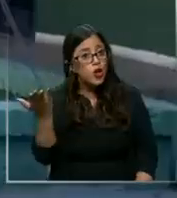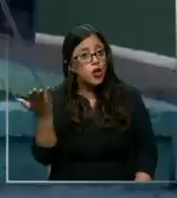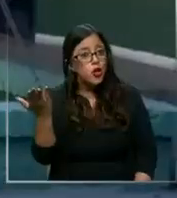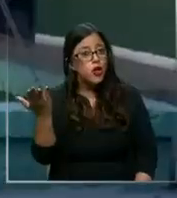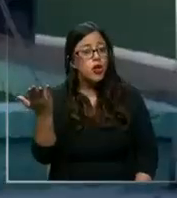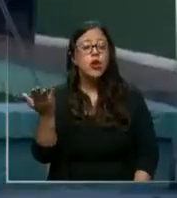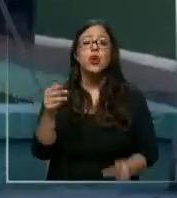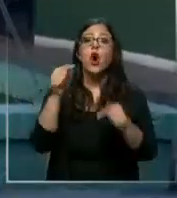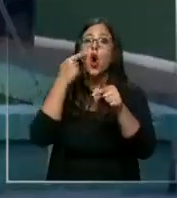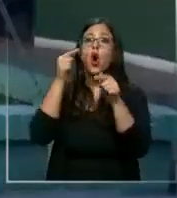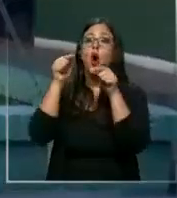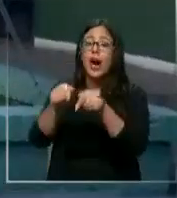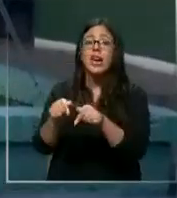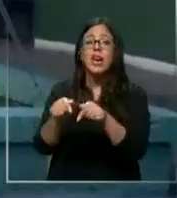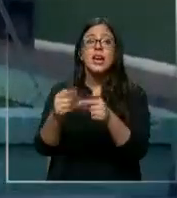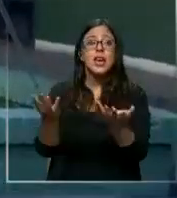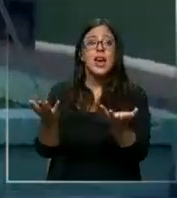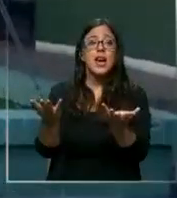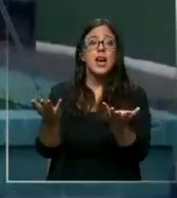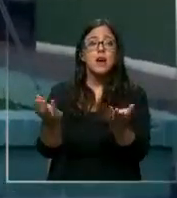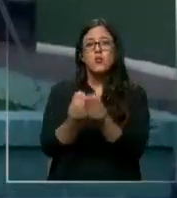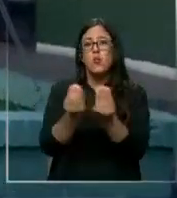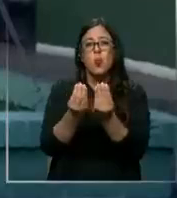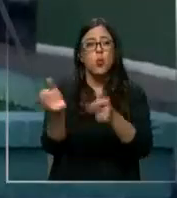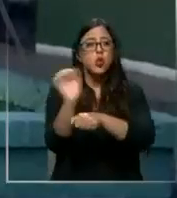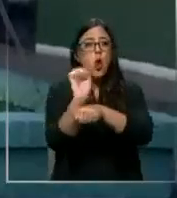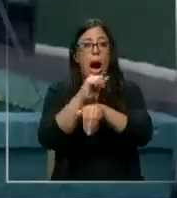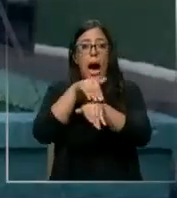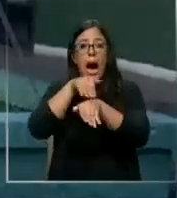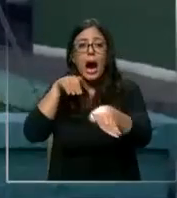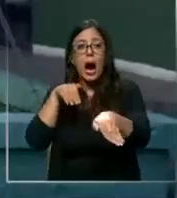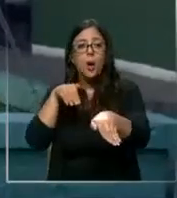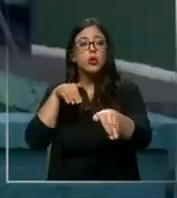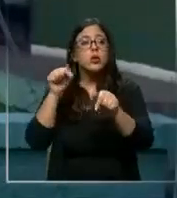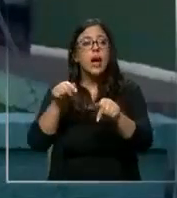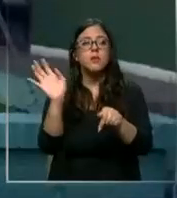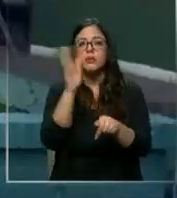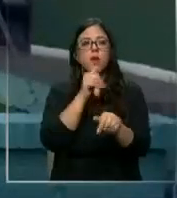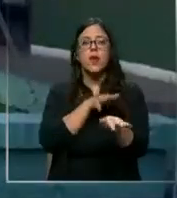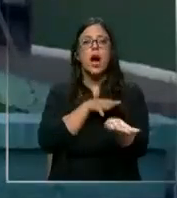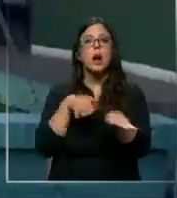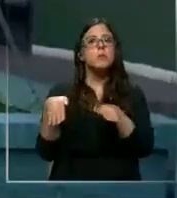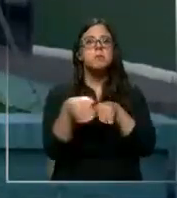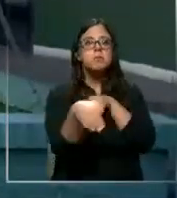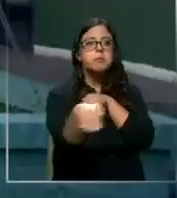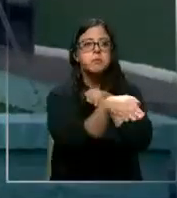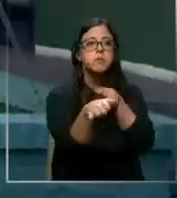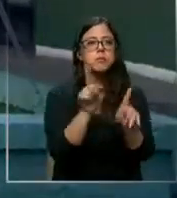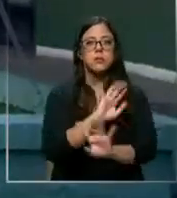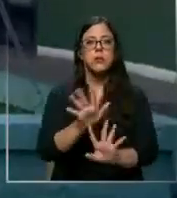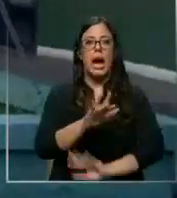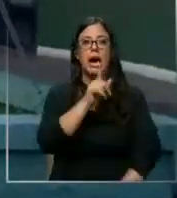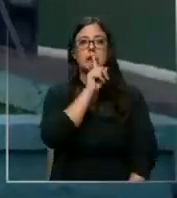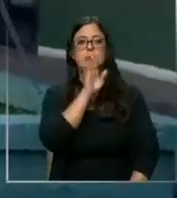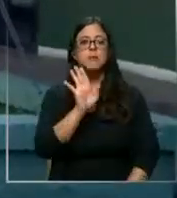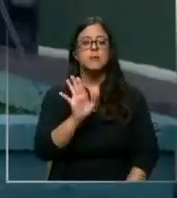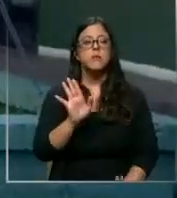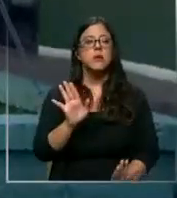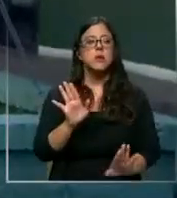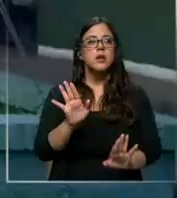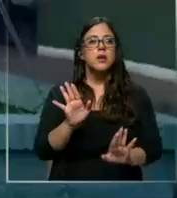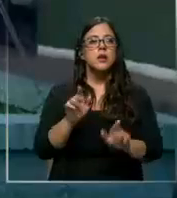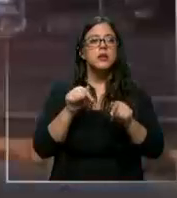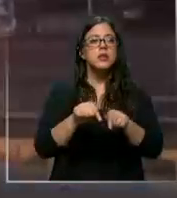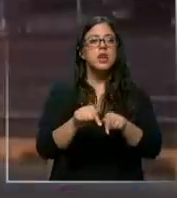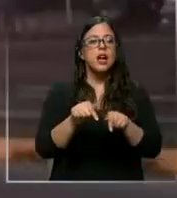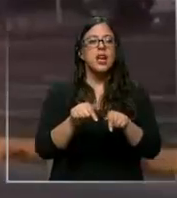que efectivamente se encontró una cantidad indeterminada de vehículos, los cuales no se encontraban realizando carreras clandestinas, como así tampoco alterando el